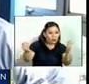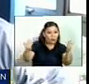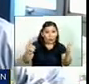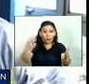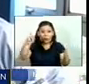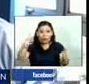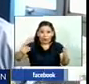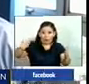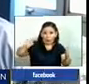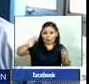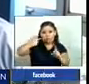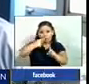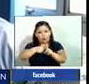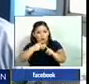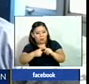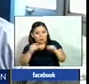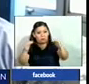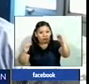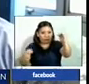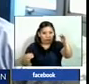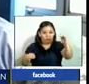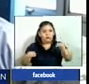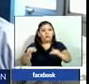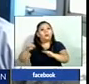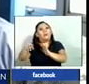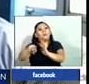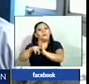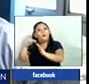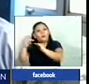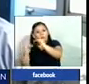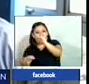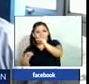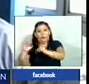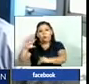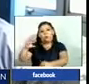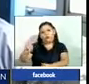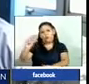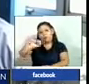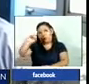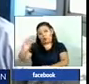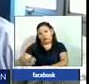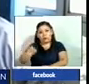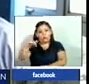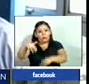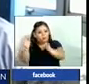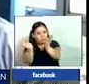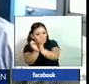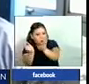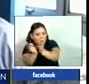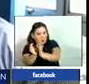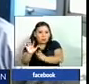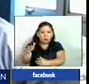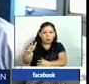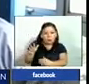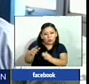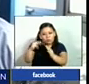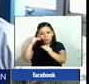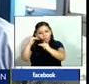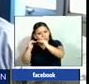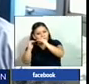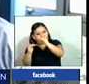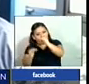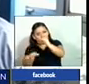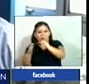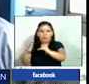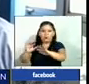abril del año pasado fue un crecimiento de menos 40% En cambio ahora en mayo ya tenemos una tasa siempre negativa pero de